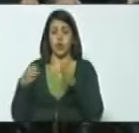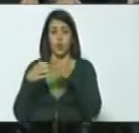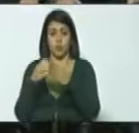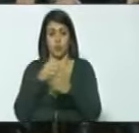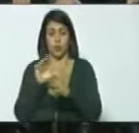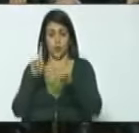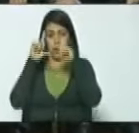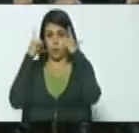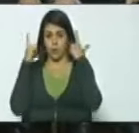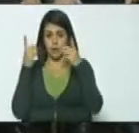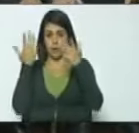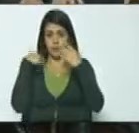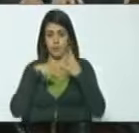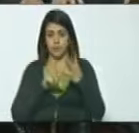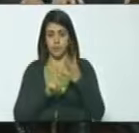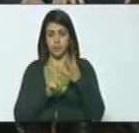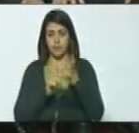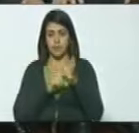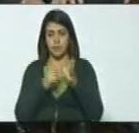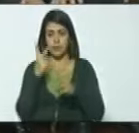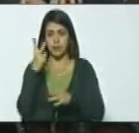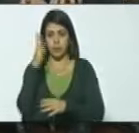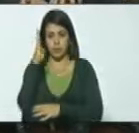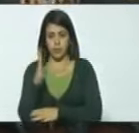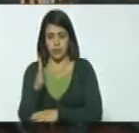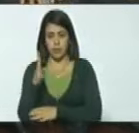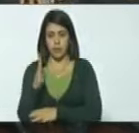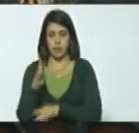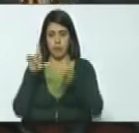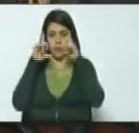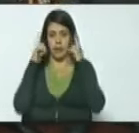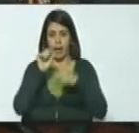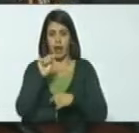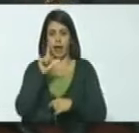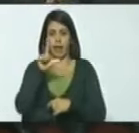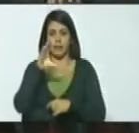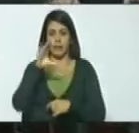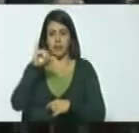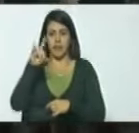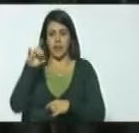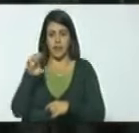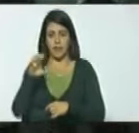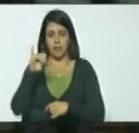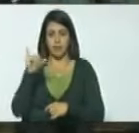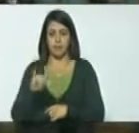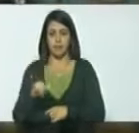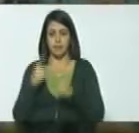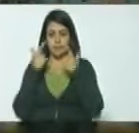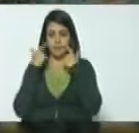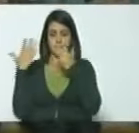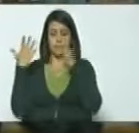equipo. El segunda base de Los Tiburones de La Guaira, Alcides Escobar.